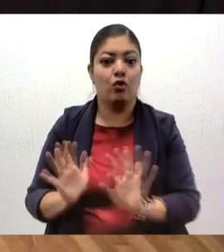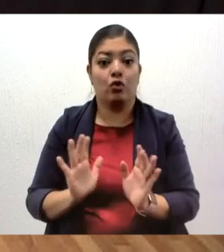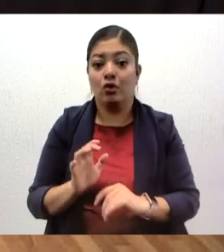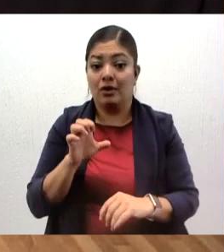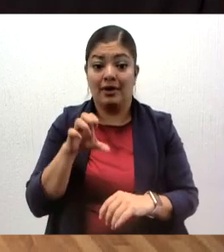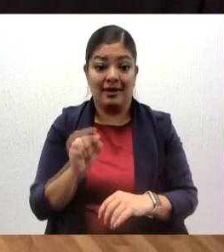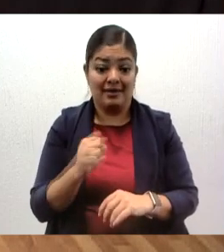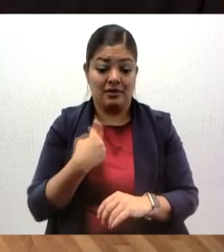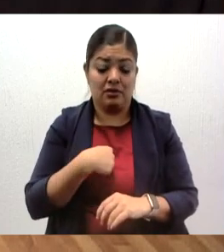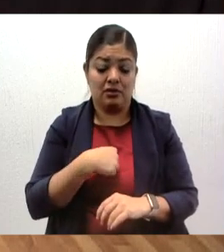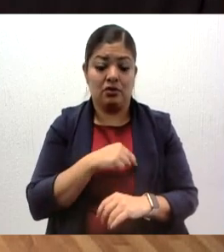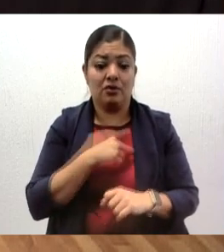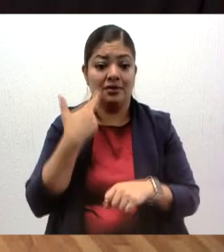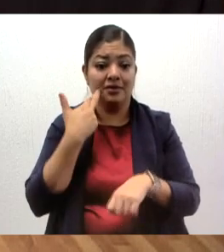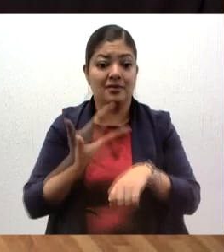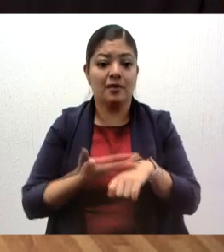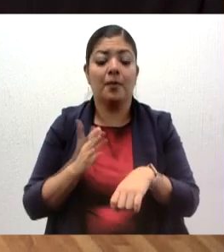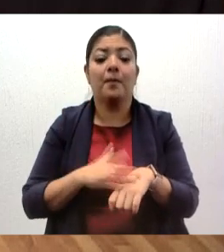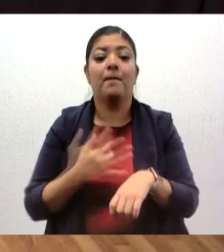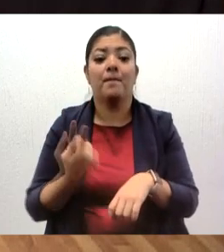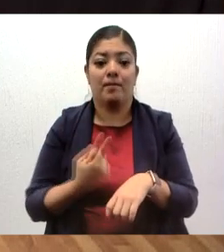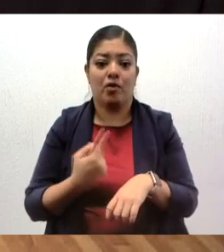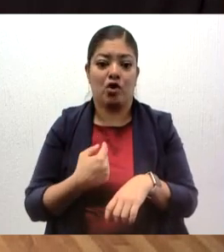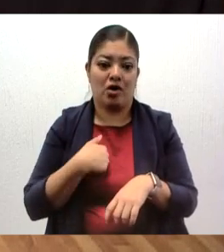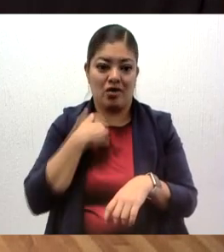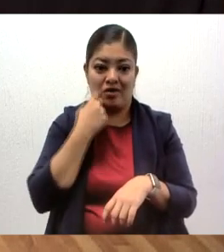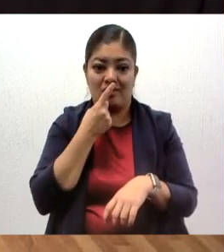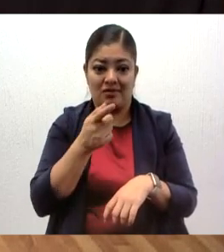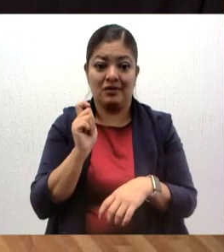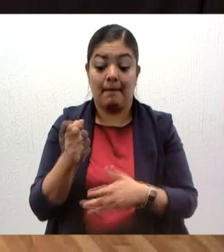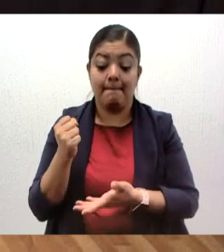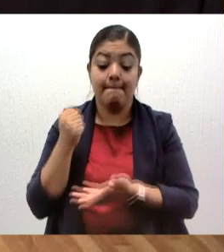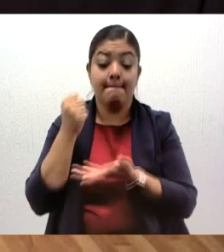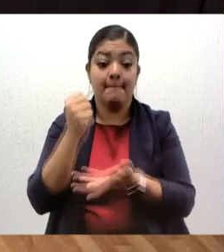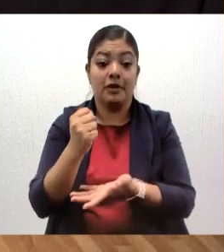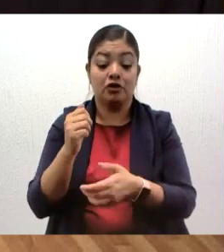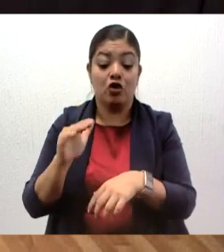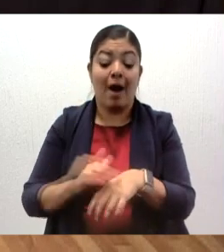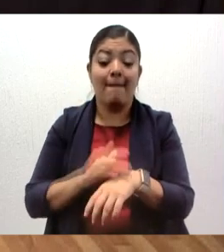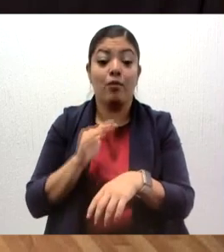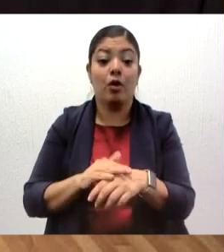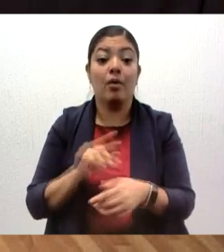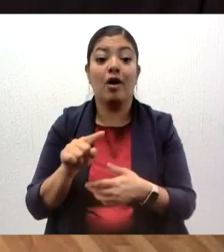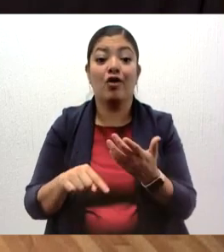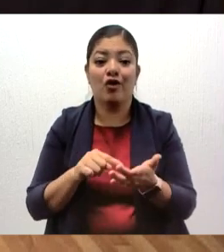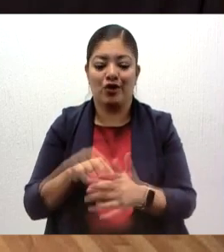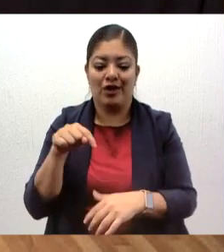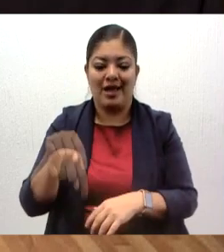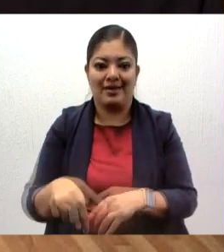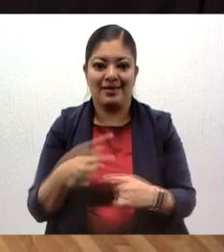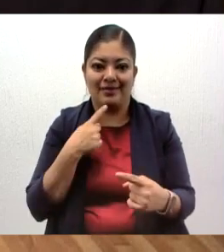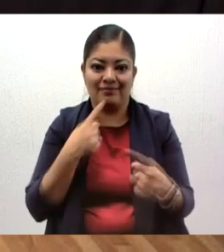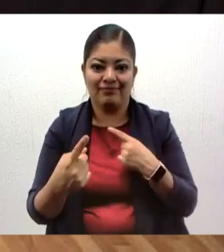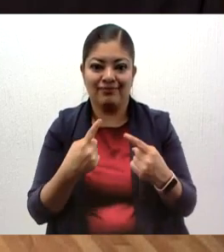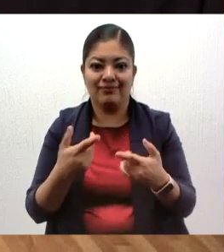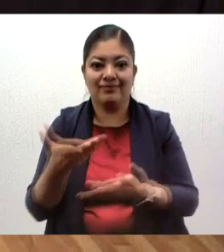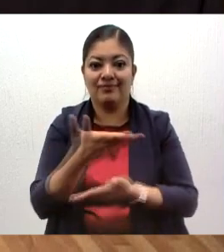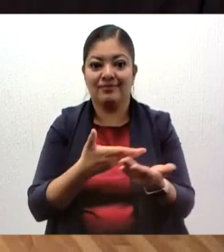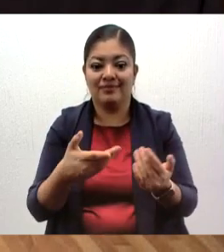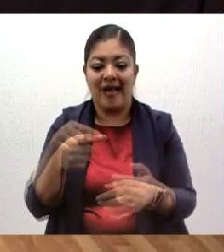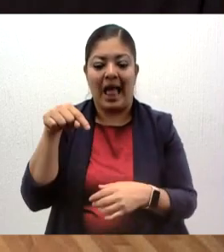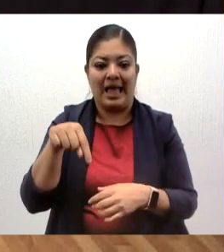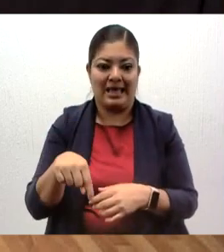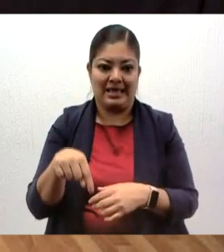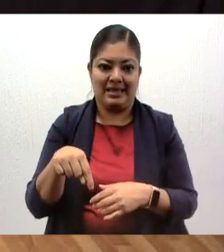responsabilidad que insisto el presupuesto se aprueba aquí se debate y se discute aquí por lo tanto la